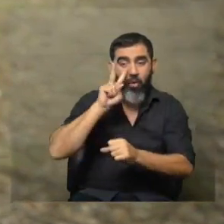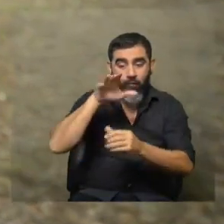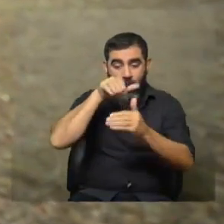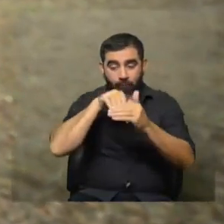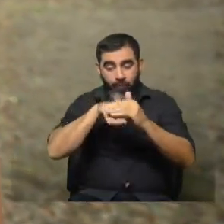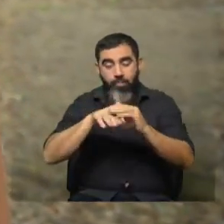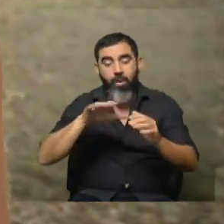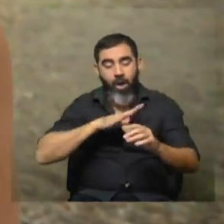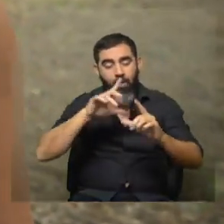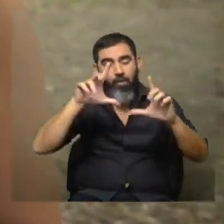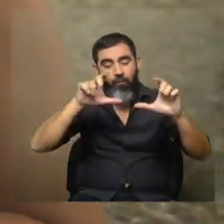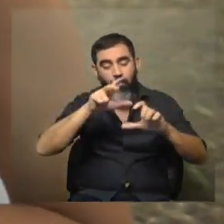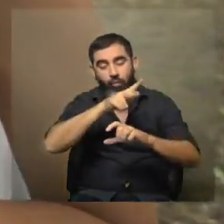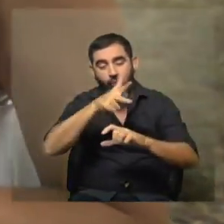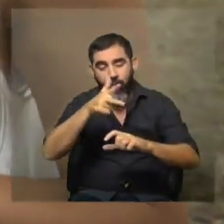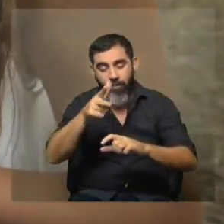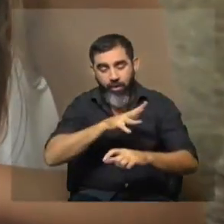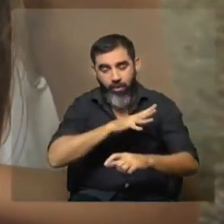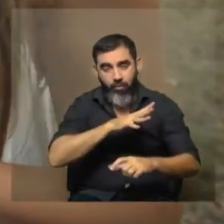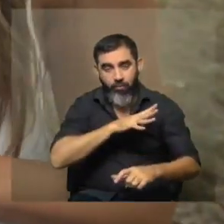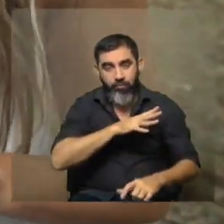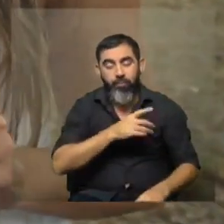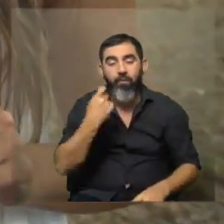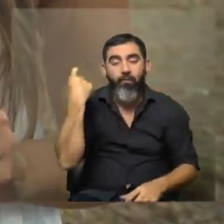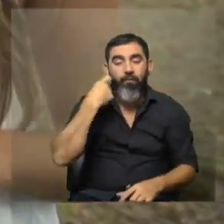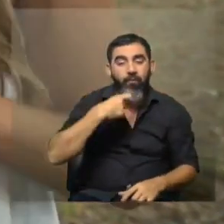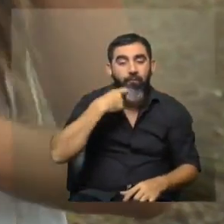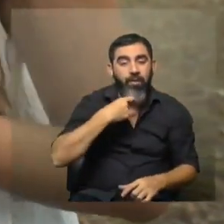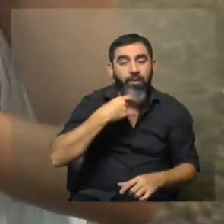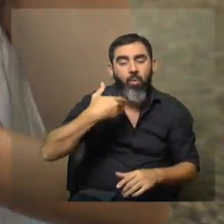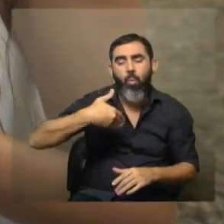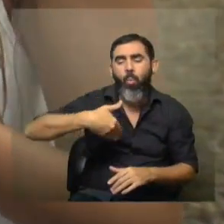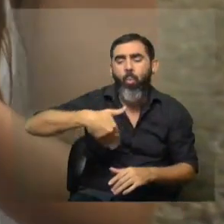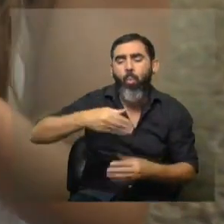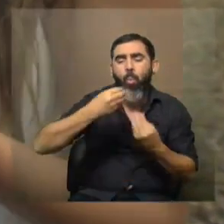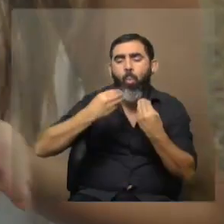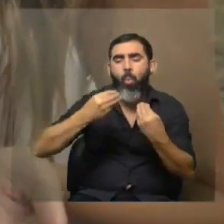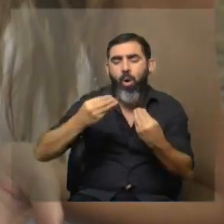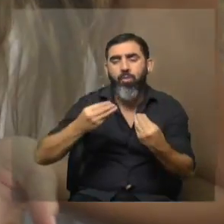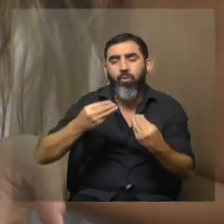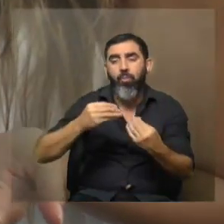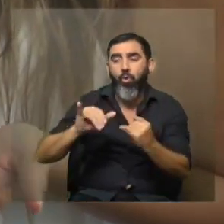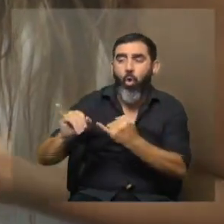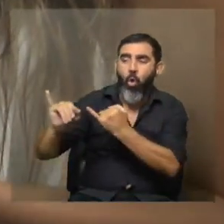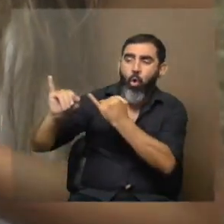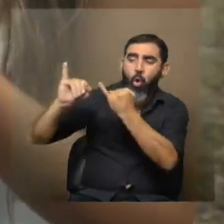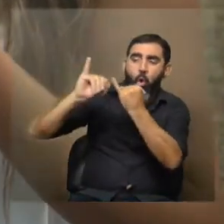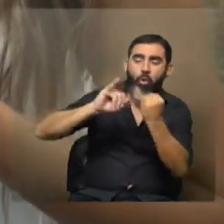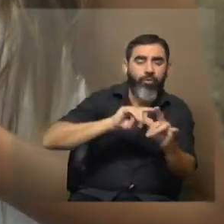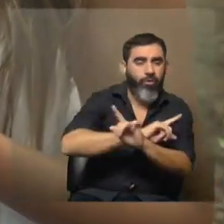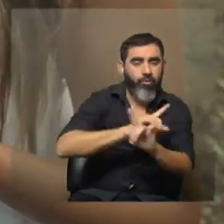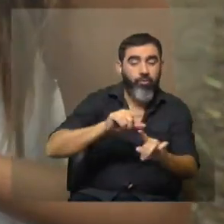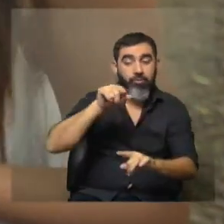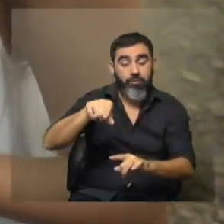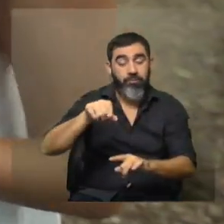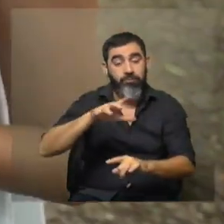van a ver fotos, videos también de eso, pero nos faltaba saber cuándo estaba, cuándo no, porque vos no estás las 24 horas del día. Y ahí es cuando